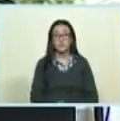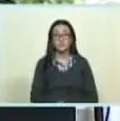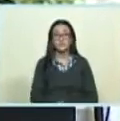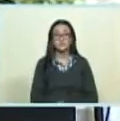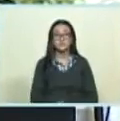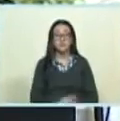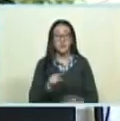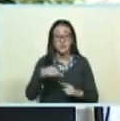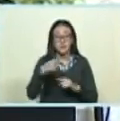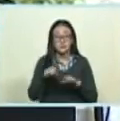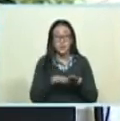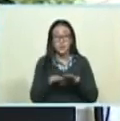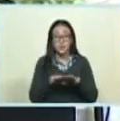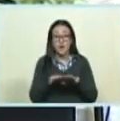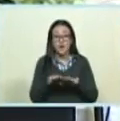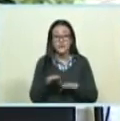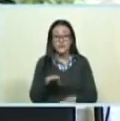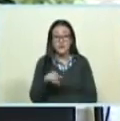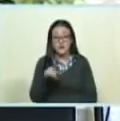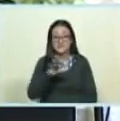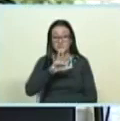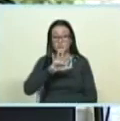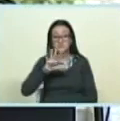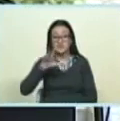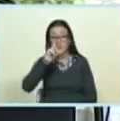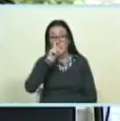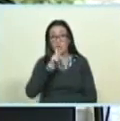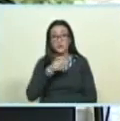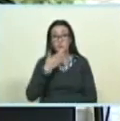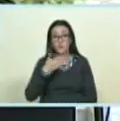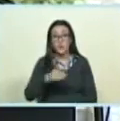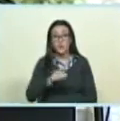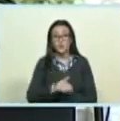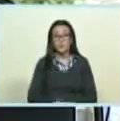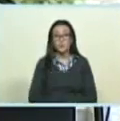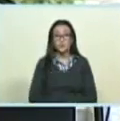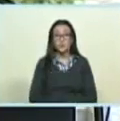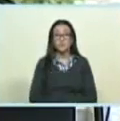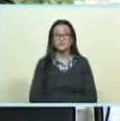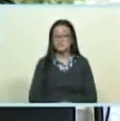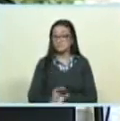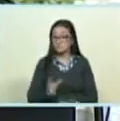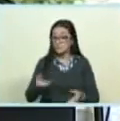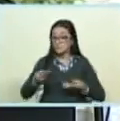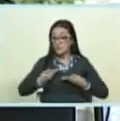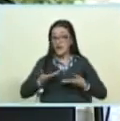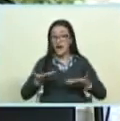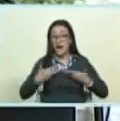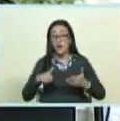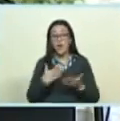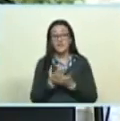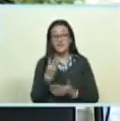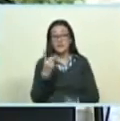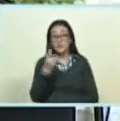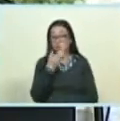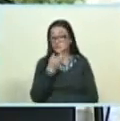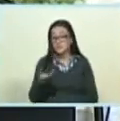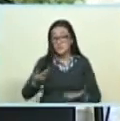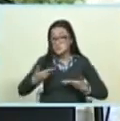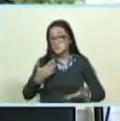El próximo jueves cumplo 55 años. Se aceptan regalos hasta el 31 de